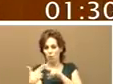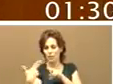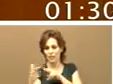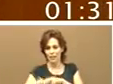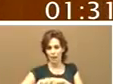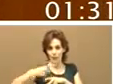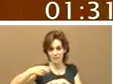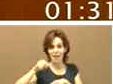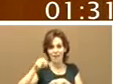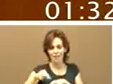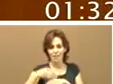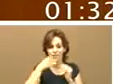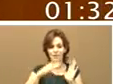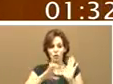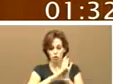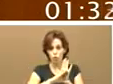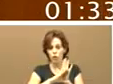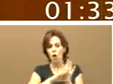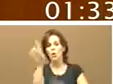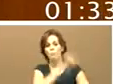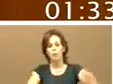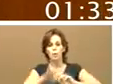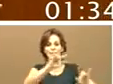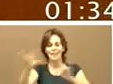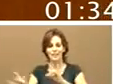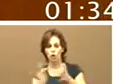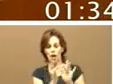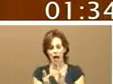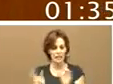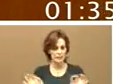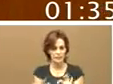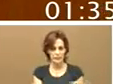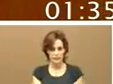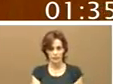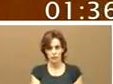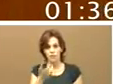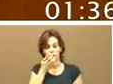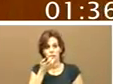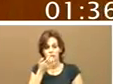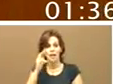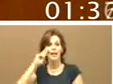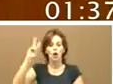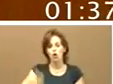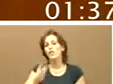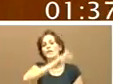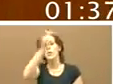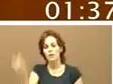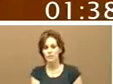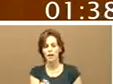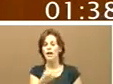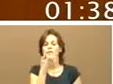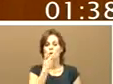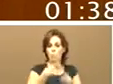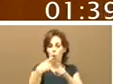que menos problemas territoriales ha habido. Alguna virtud tendrá al reconocer las diversidades y al reconocer la